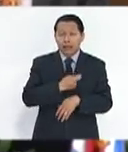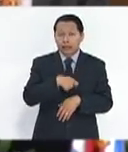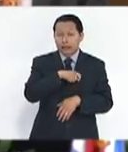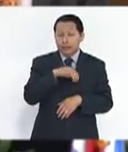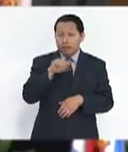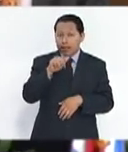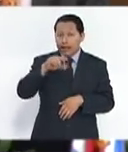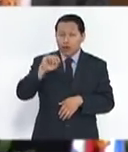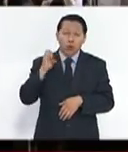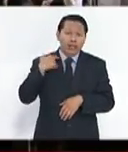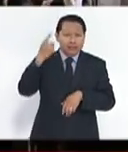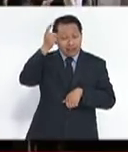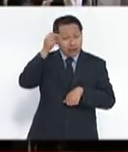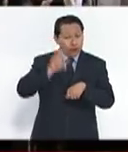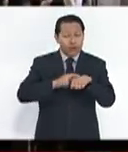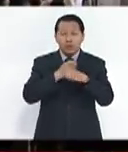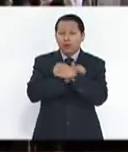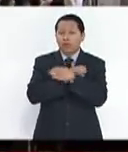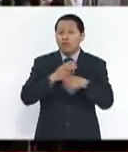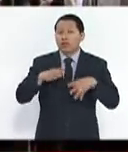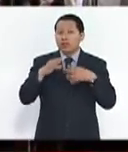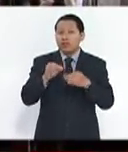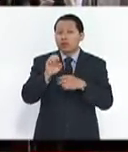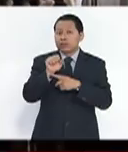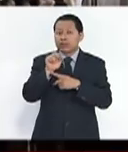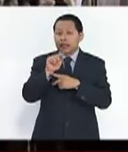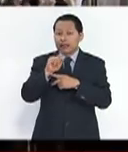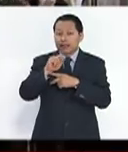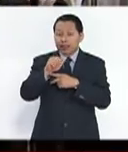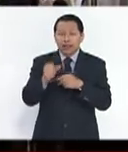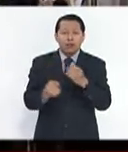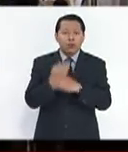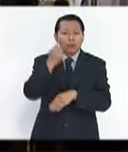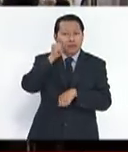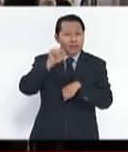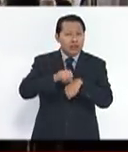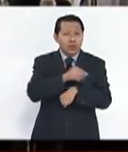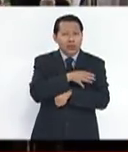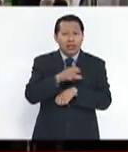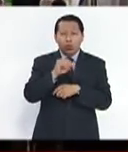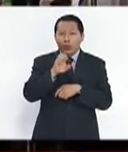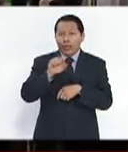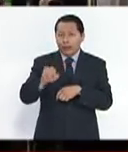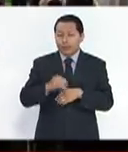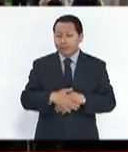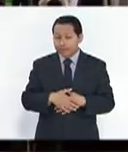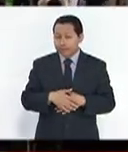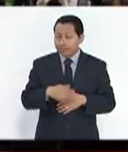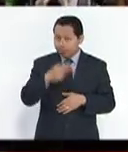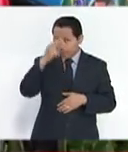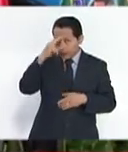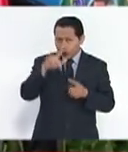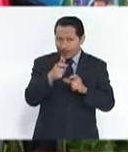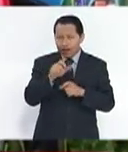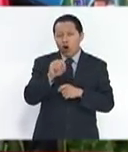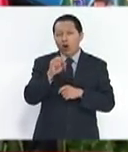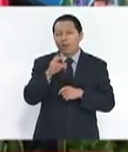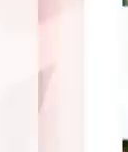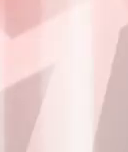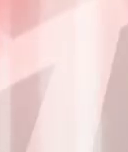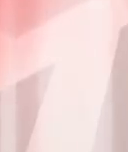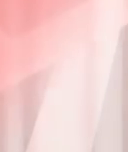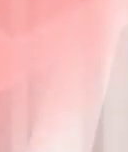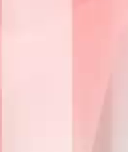Jabonero, exdirector de Educación de la Fundación Santillana, como nuevo secretario general de la OEI. Para México al Día, Omar